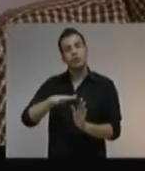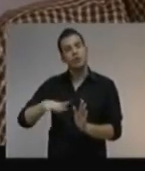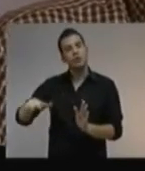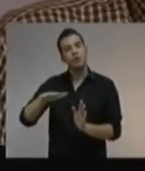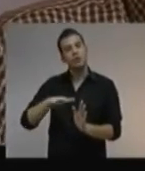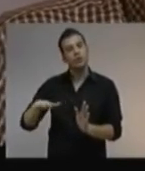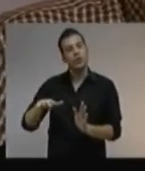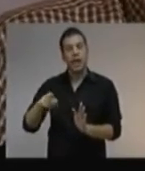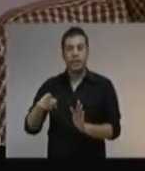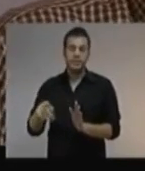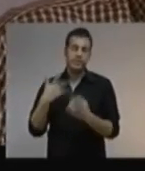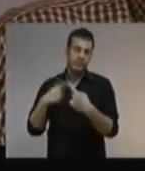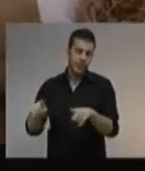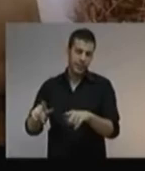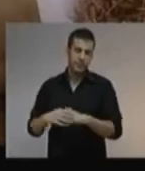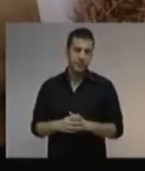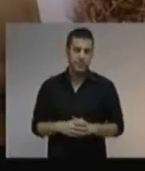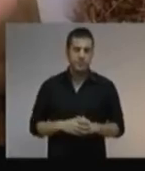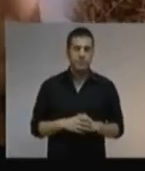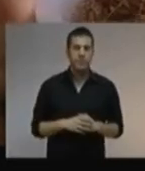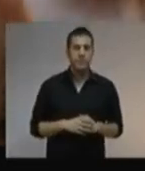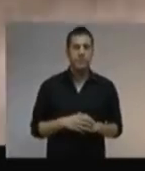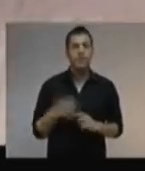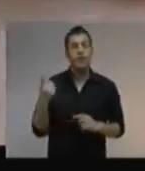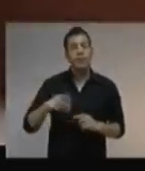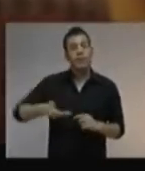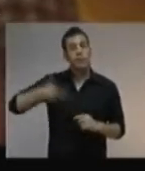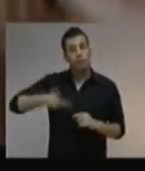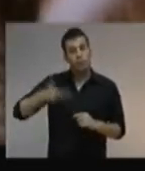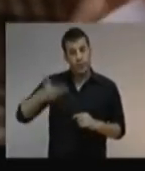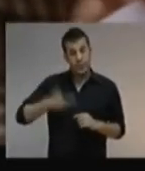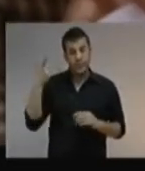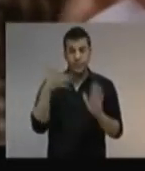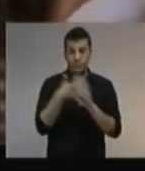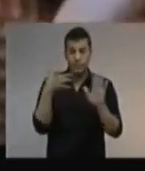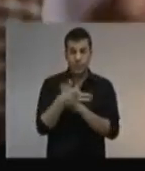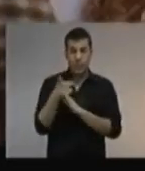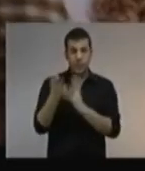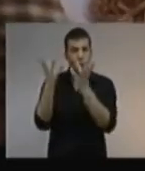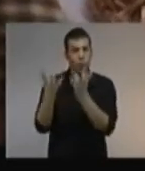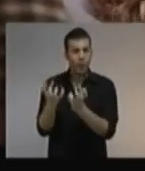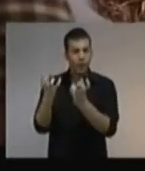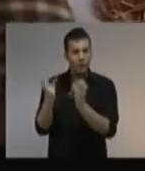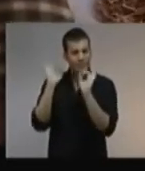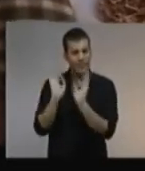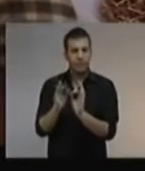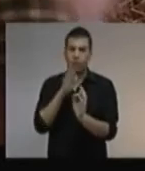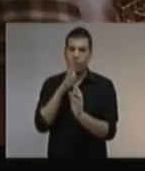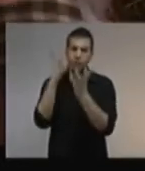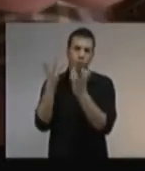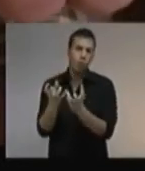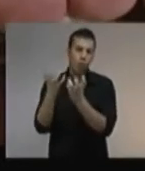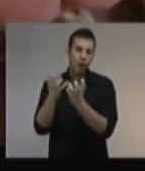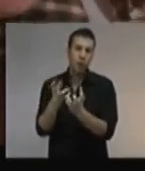la comarca de la denominación de origen. Y está bien enseñar que este queso tiene un cuajo característico, es un cuajo vegetal, a diferencia de